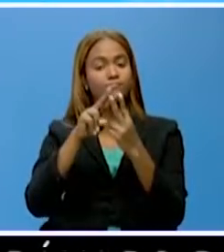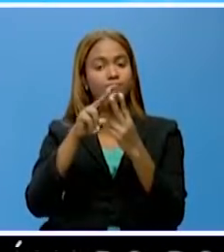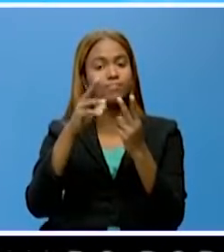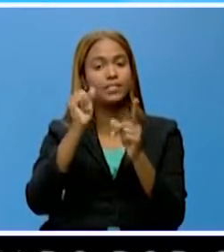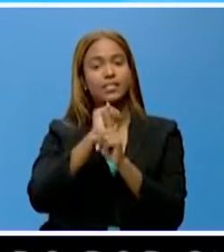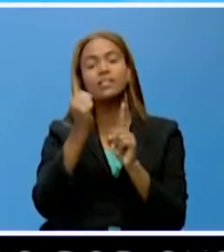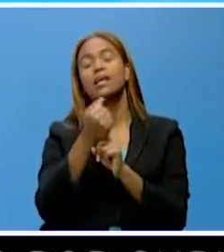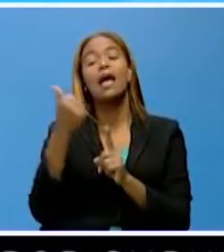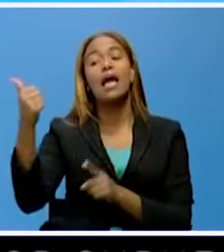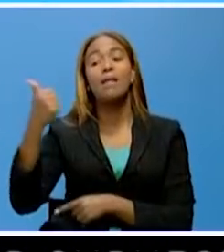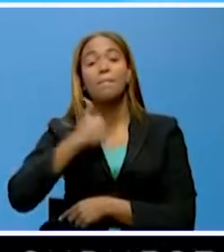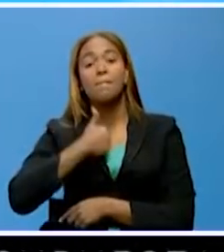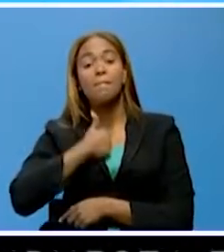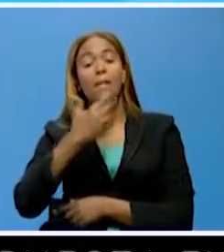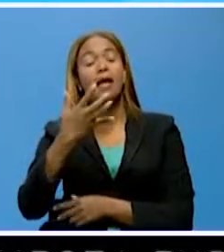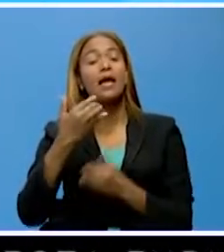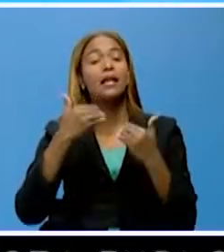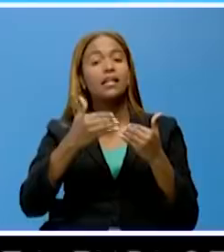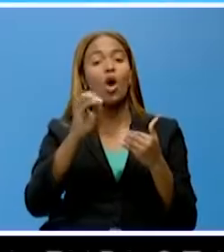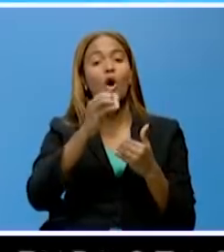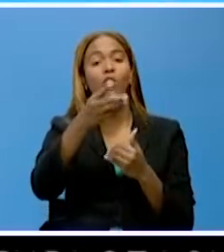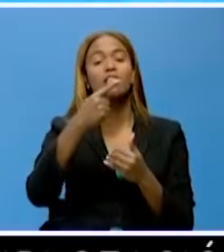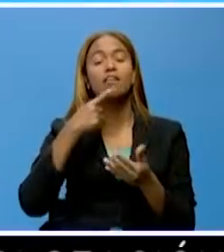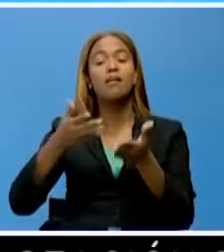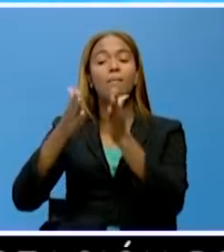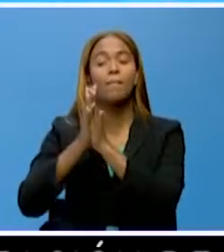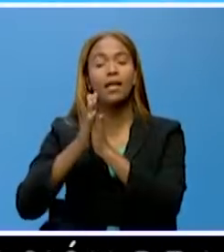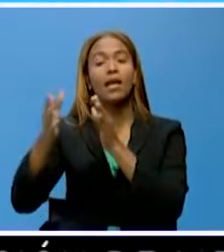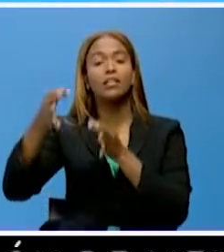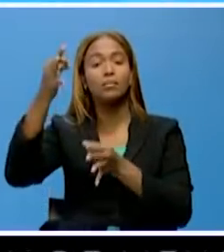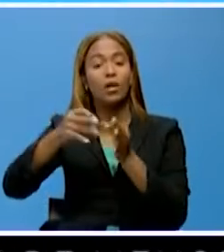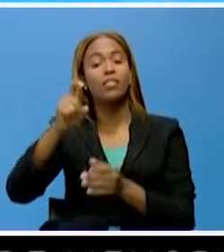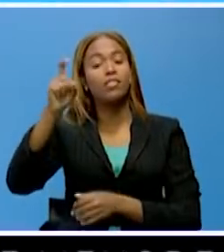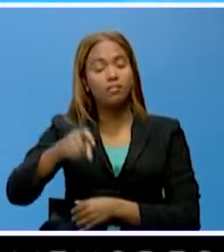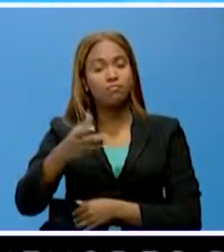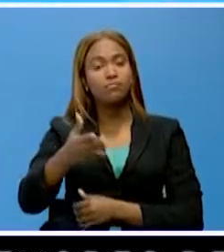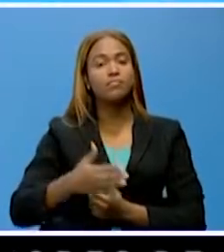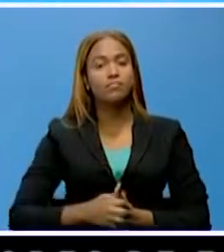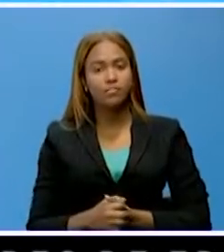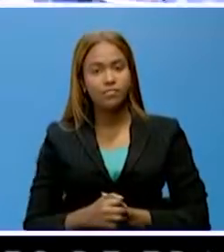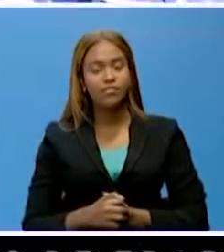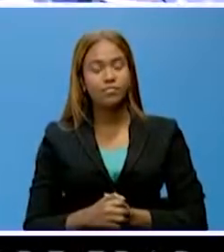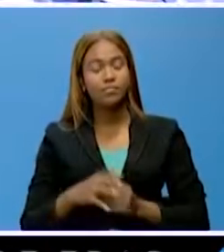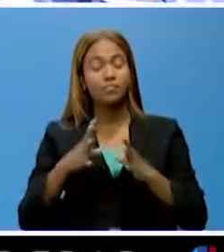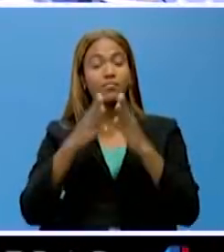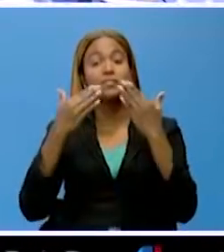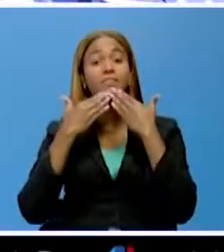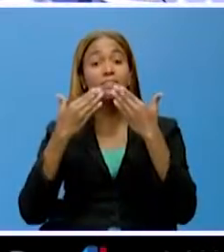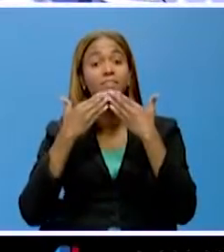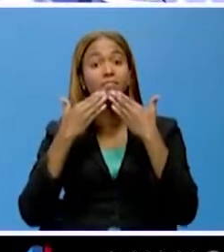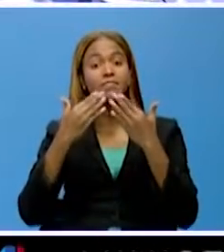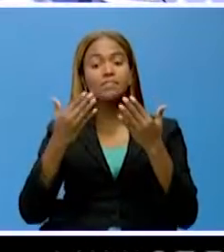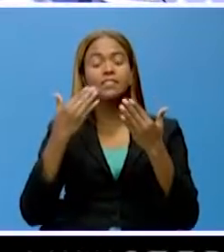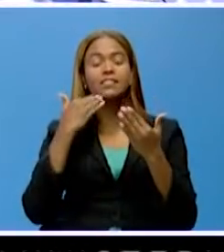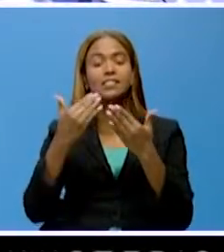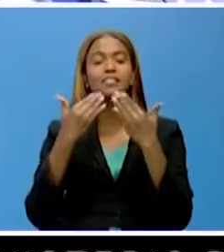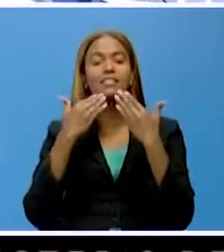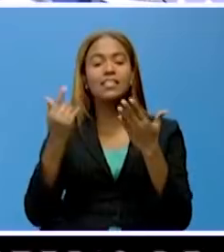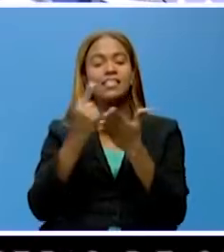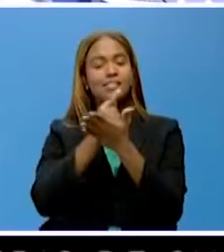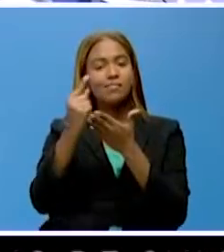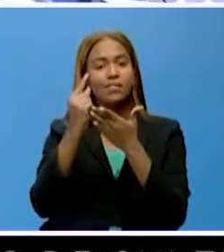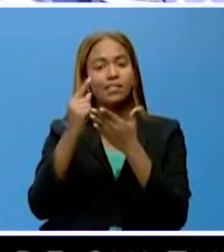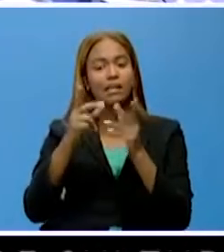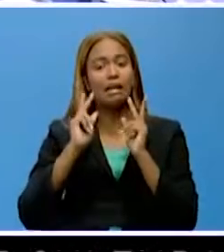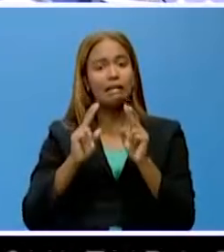que él voluntariamente lo haga o que usted lo demande y el tribunal lo obligue. Bueno, pues muy bien, agradecemos como cada semana, es